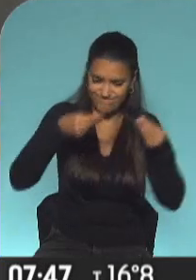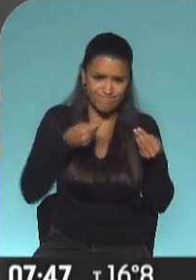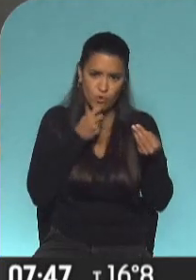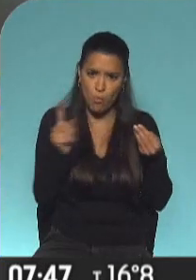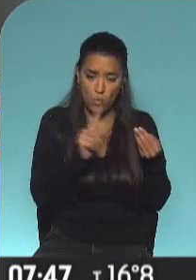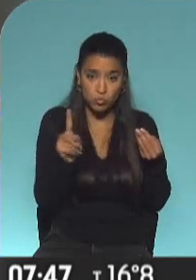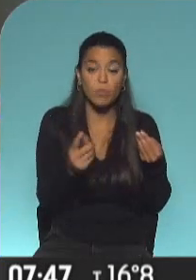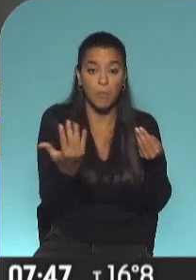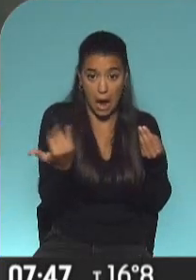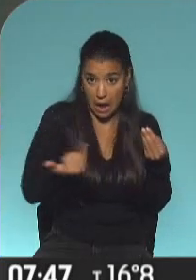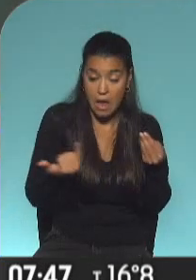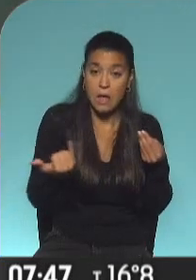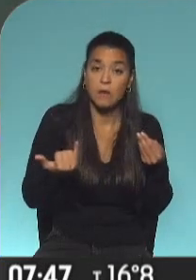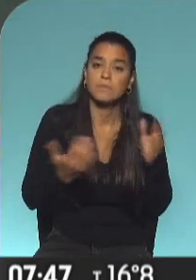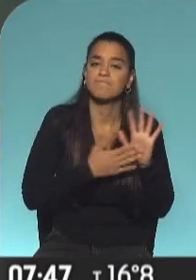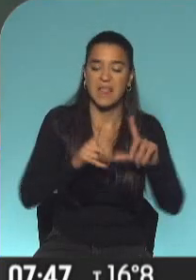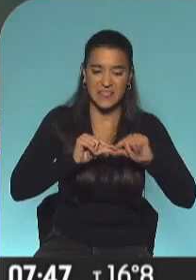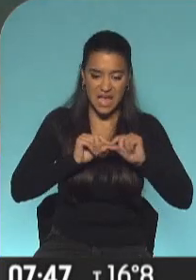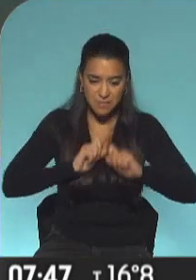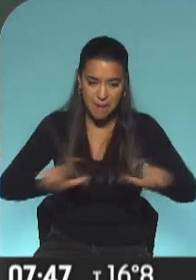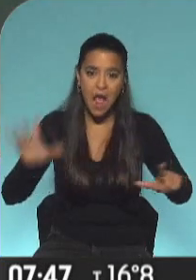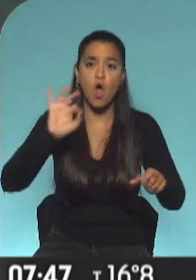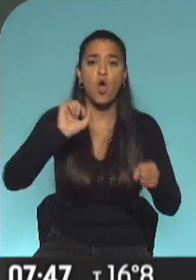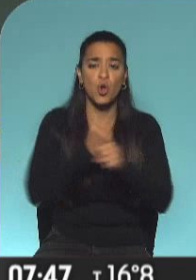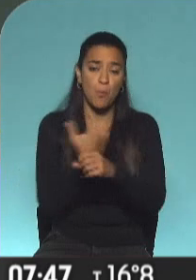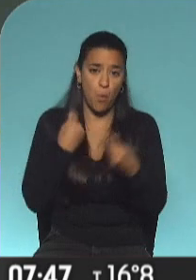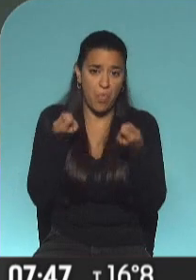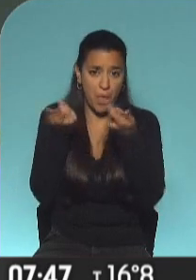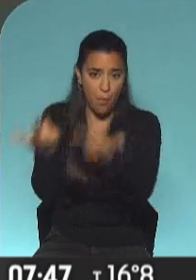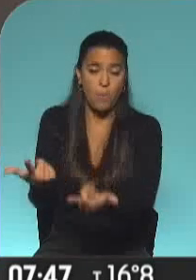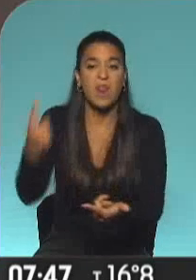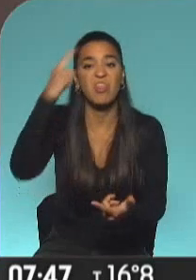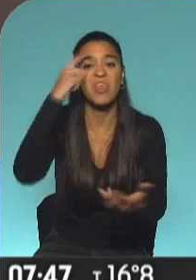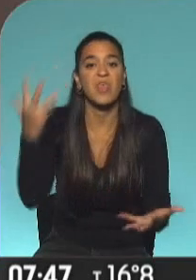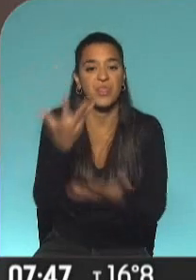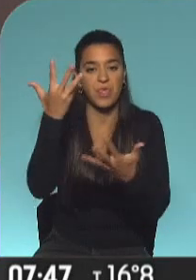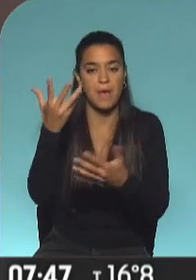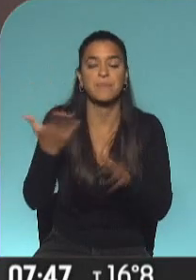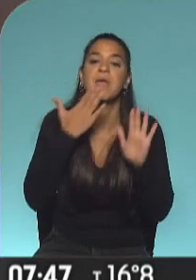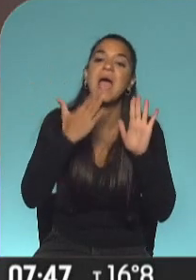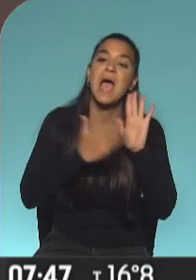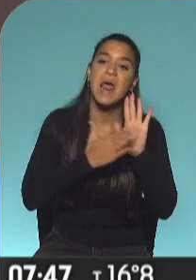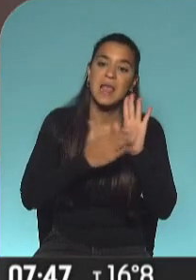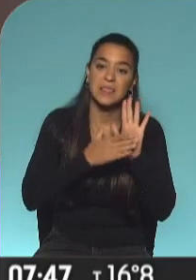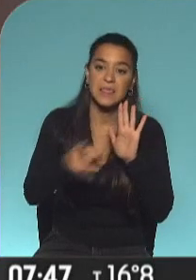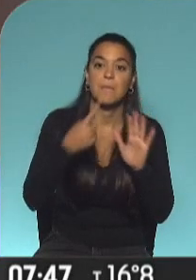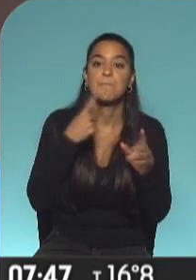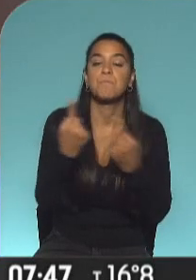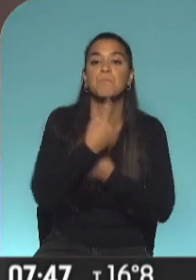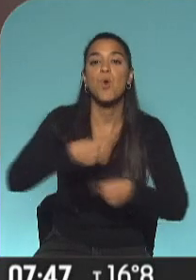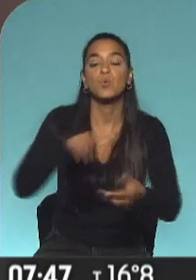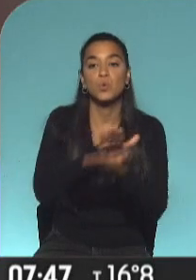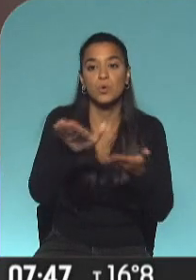sea, está mal el talle, está roto, podés devolverlo. 10 días tenés. Y la garantía, que en el caso de productos nuevos,